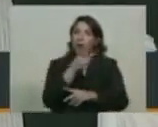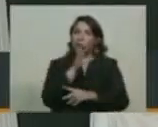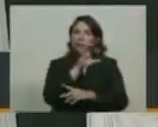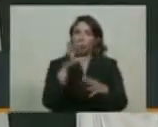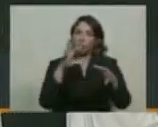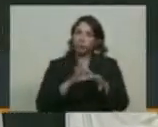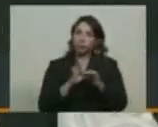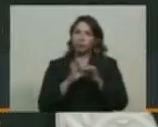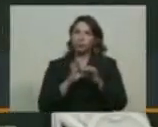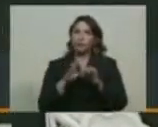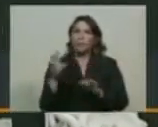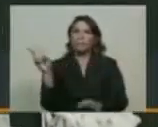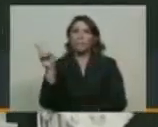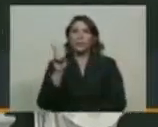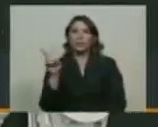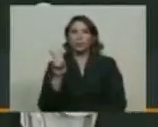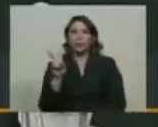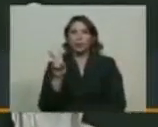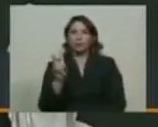Venezuela,